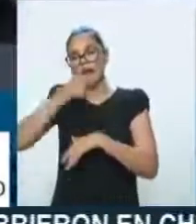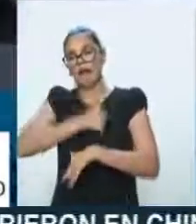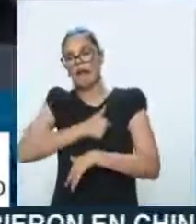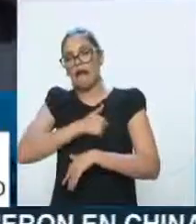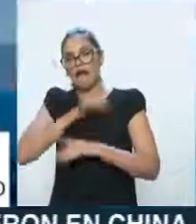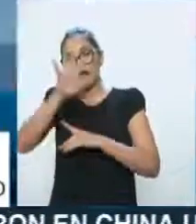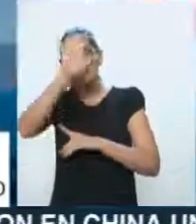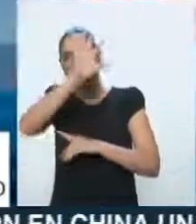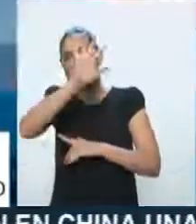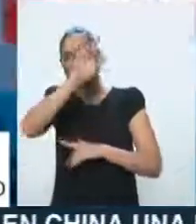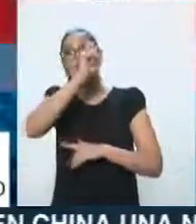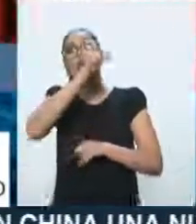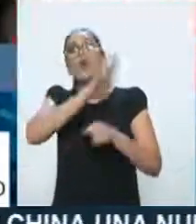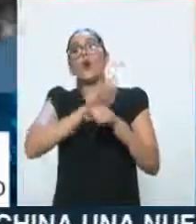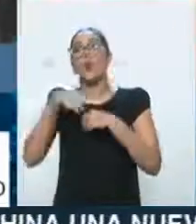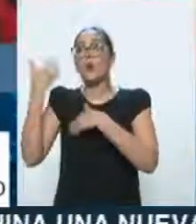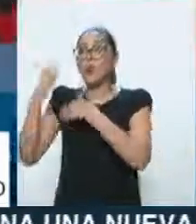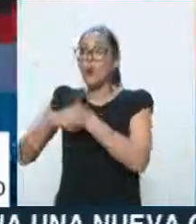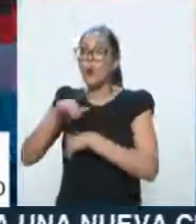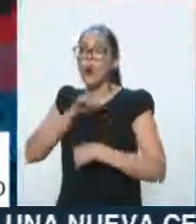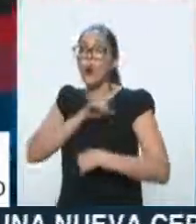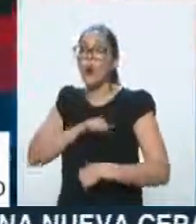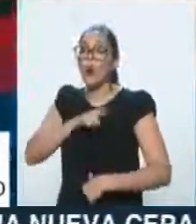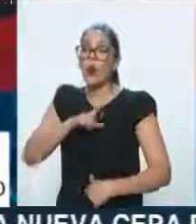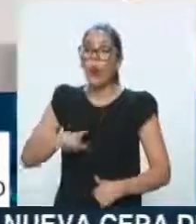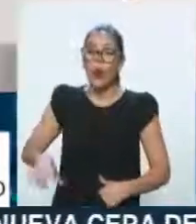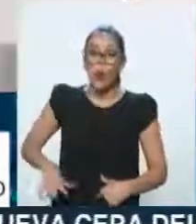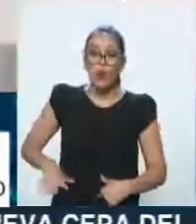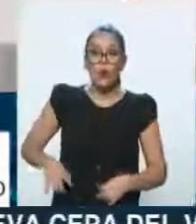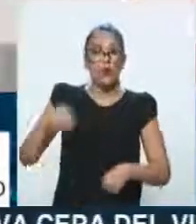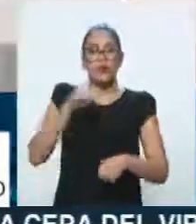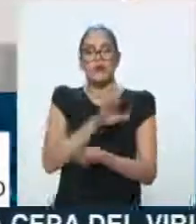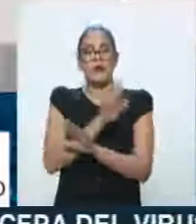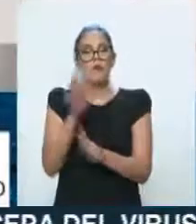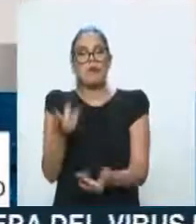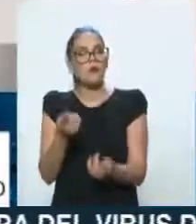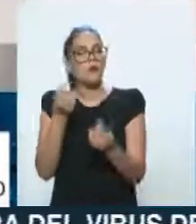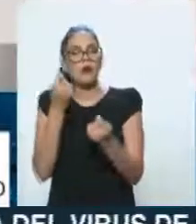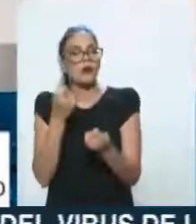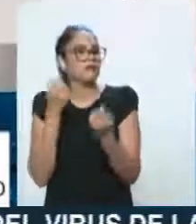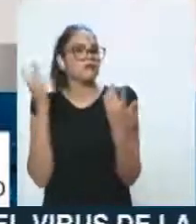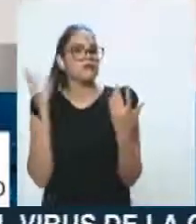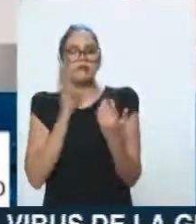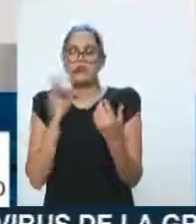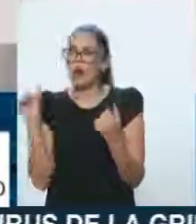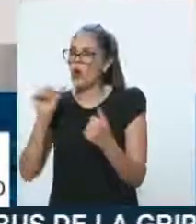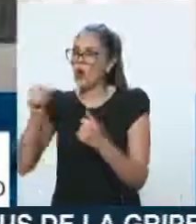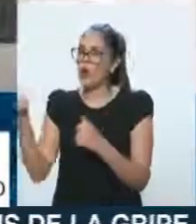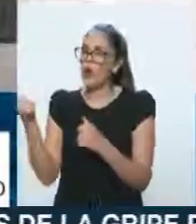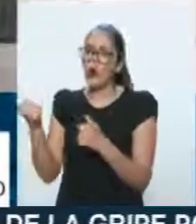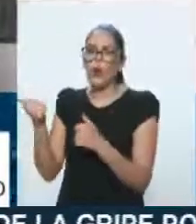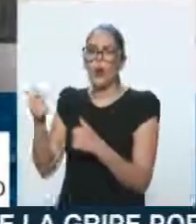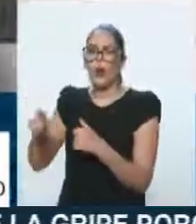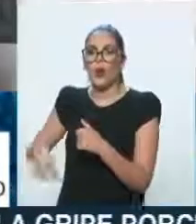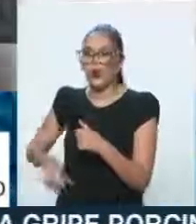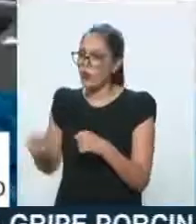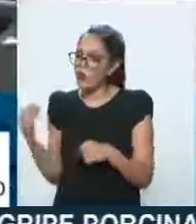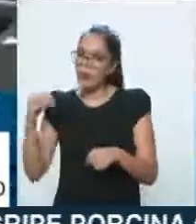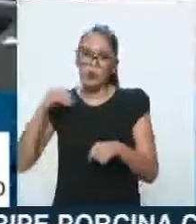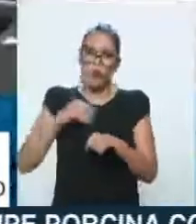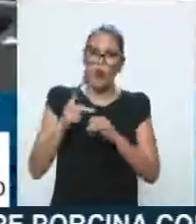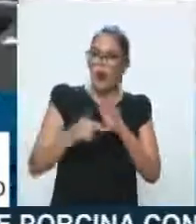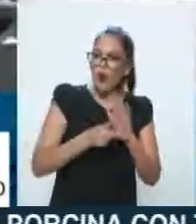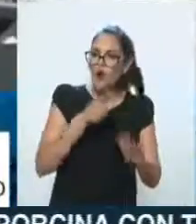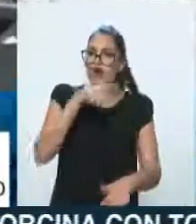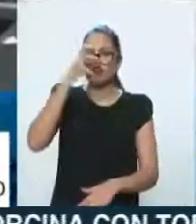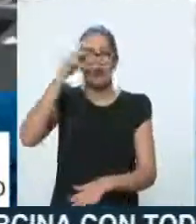independientemente de quién llegue al poder. Y eso es importante en un año electoral en Estados Unidos. Pueden llegar los demócratas, pueden reelegir a